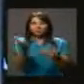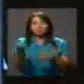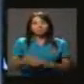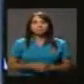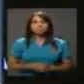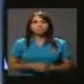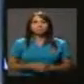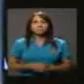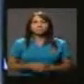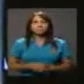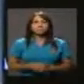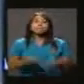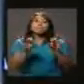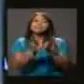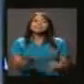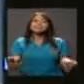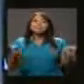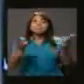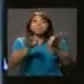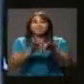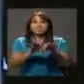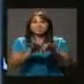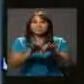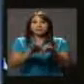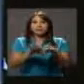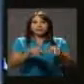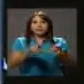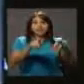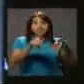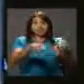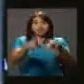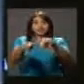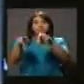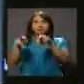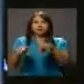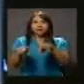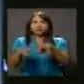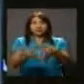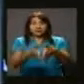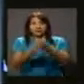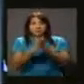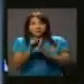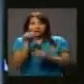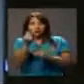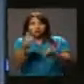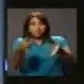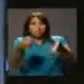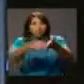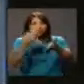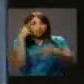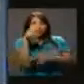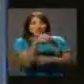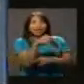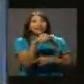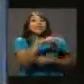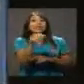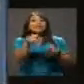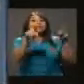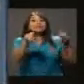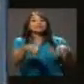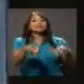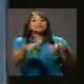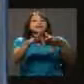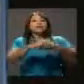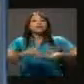es importante que las personas que le piden a usted el voto tengan la amabilidad de contarle no solo lo que